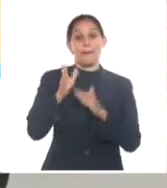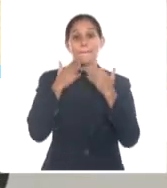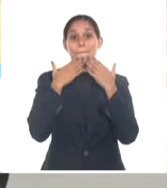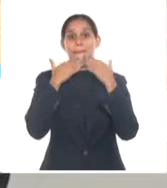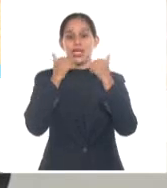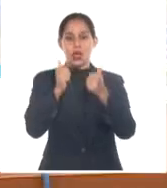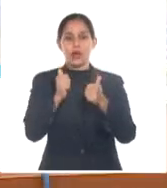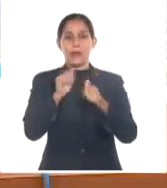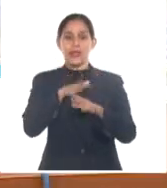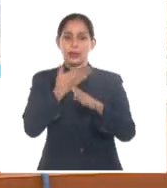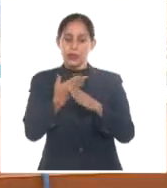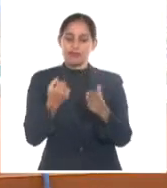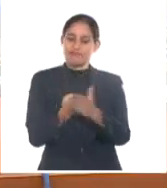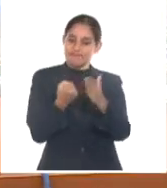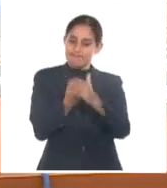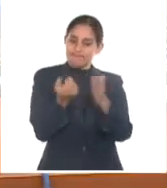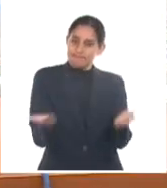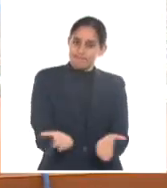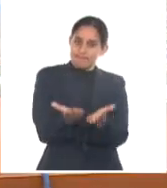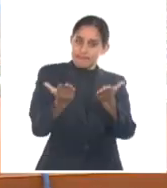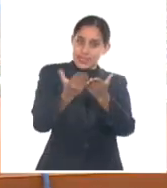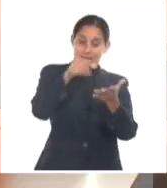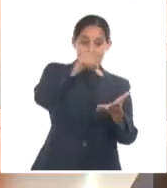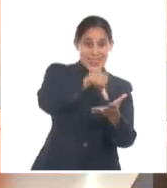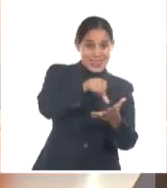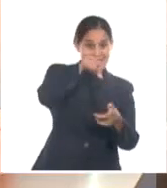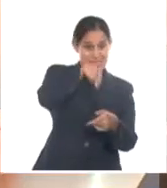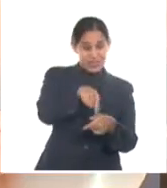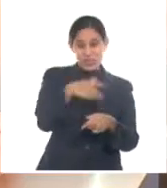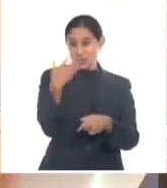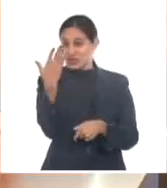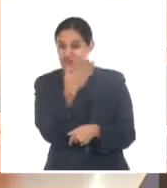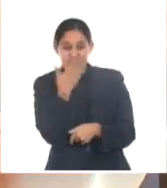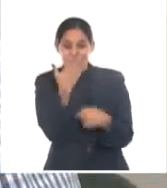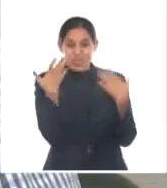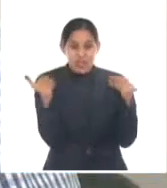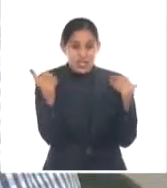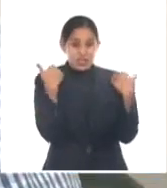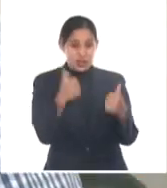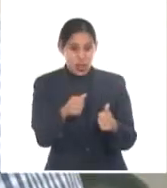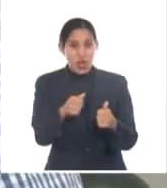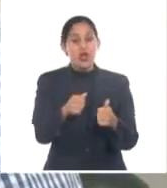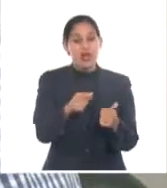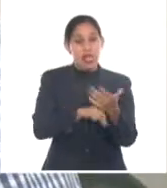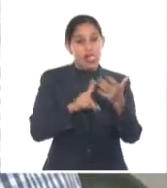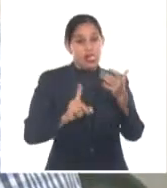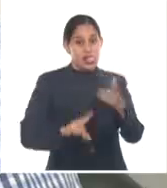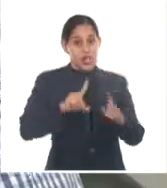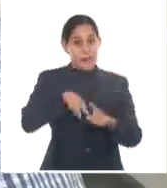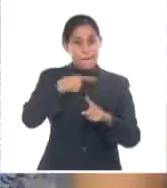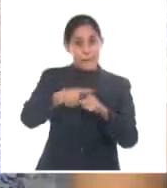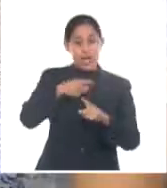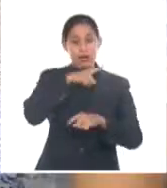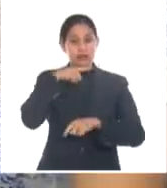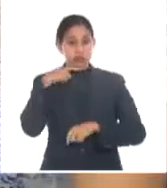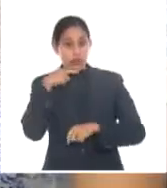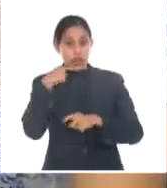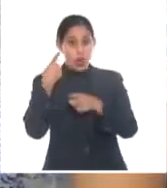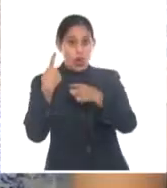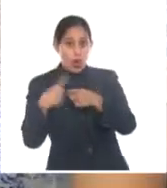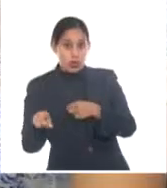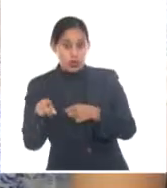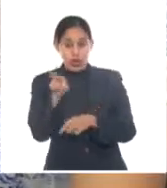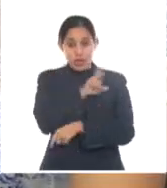para salir adelante. Este centro docente, gestado por el rector del Instituto Energético de Moscú y el comandante de la Revolución, Ramiro